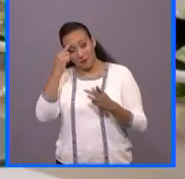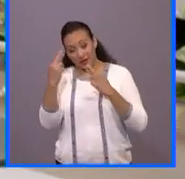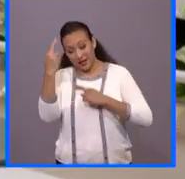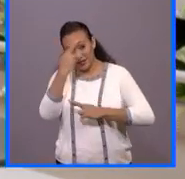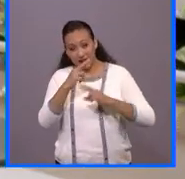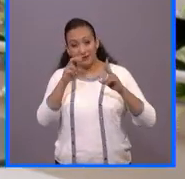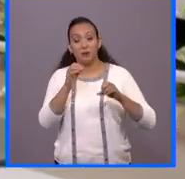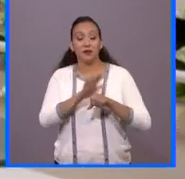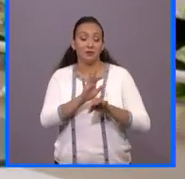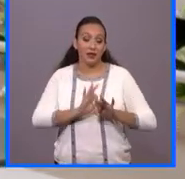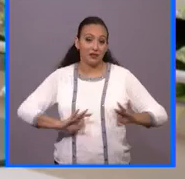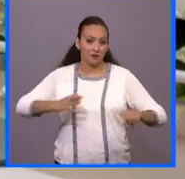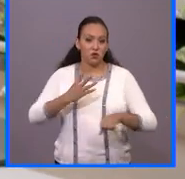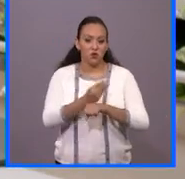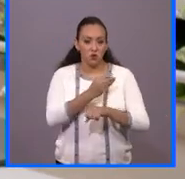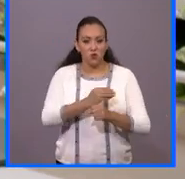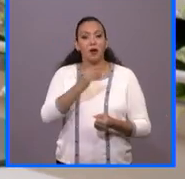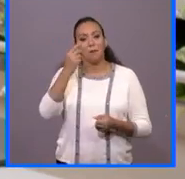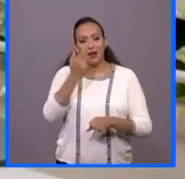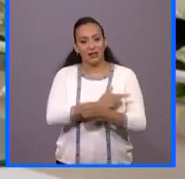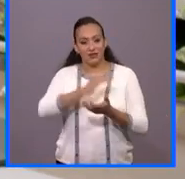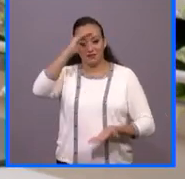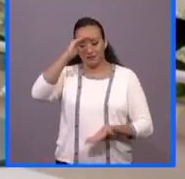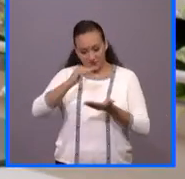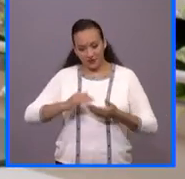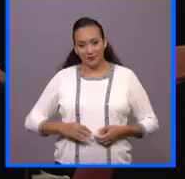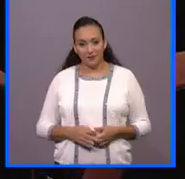verdaderamente relevantes para evitar saturación y rezago.